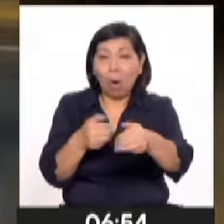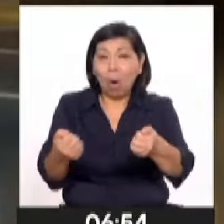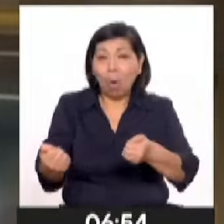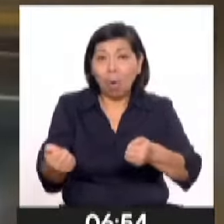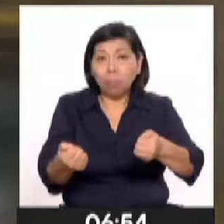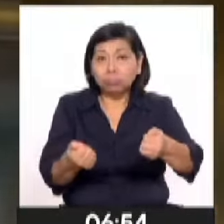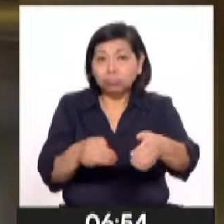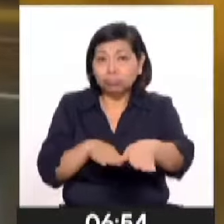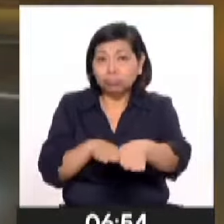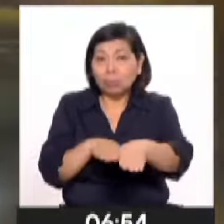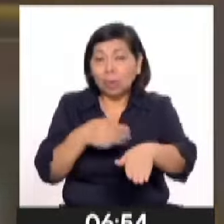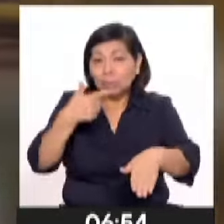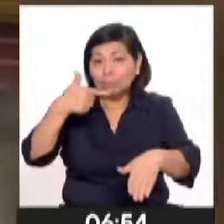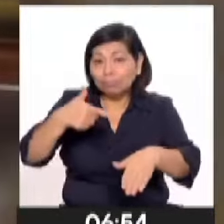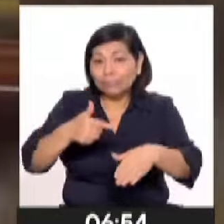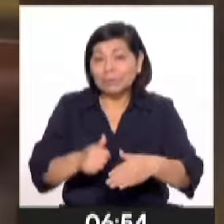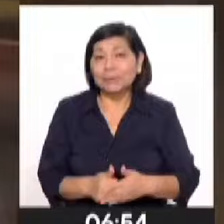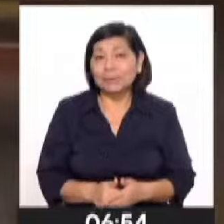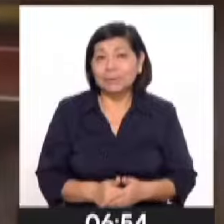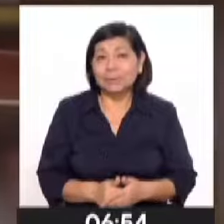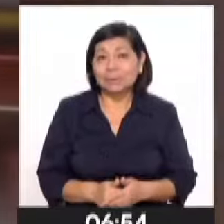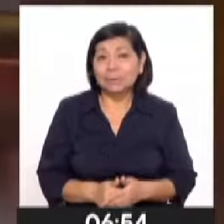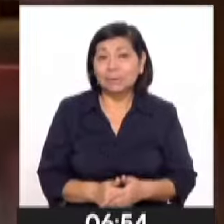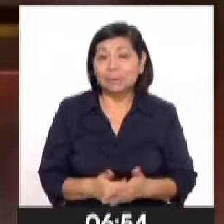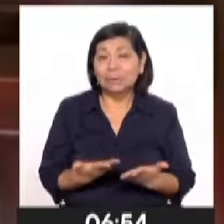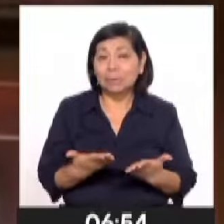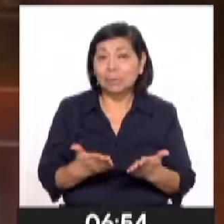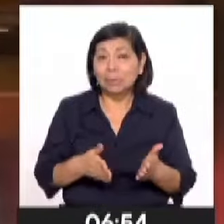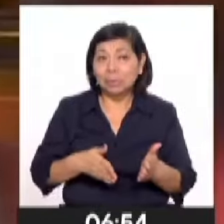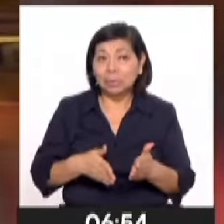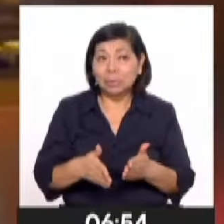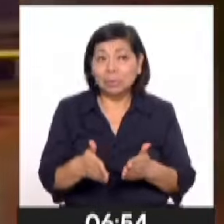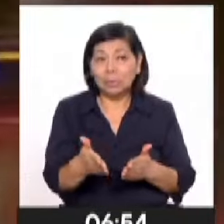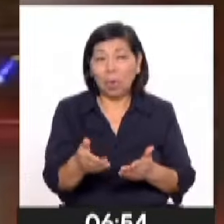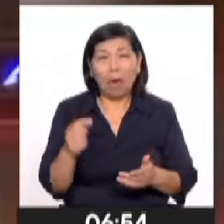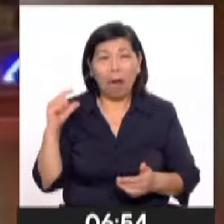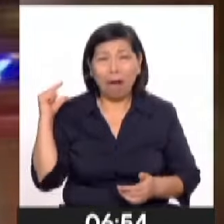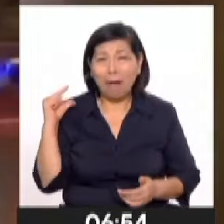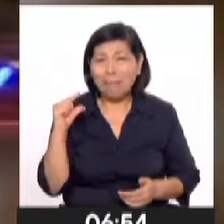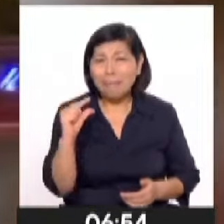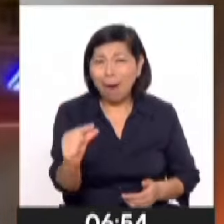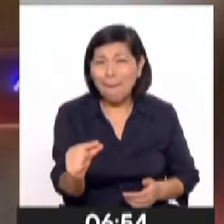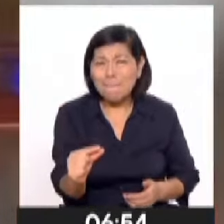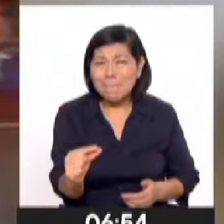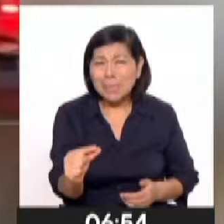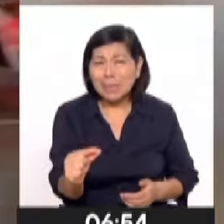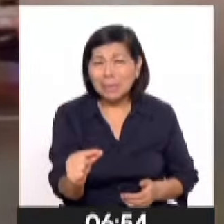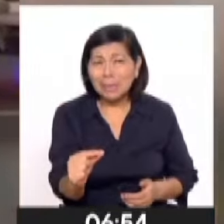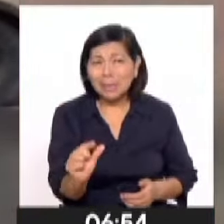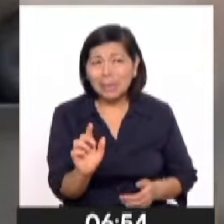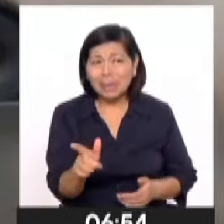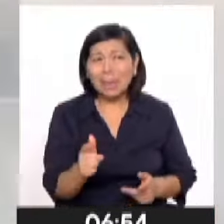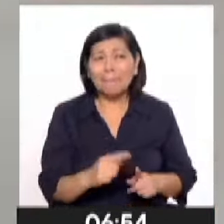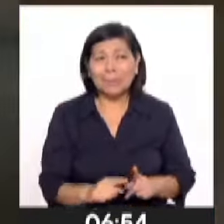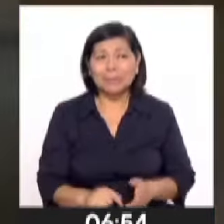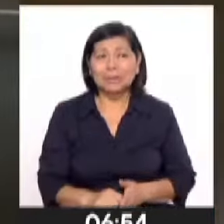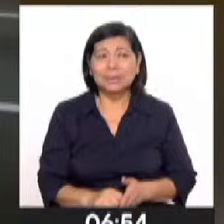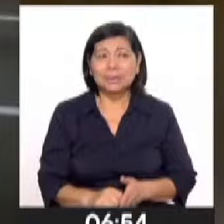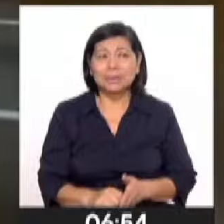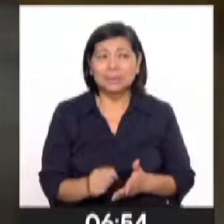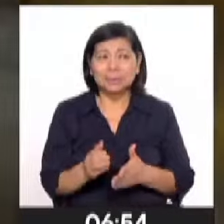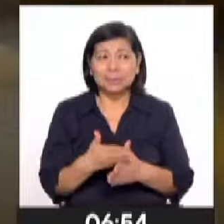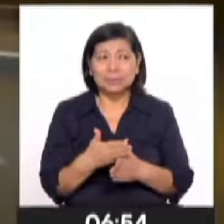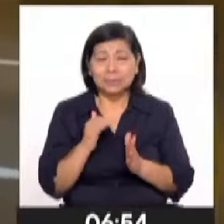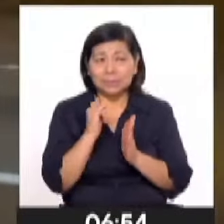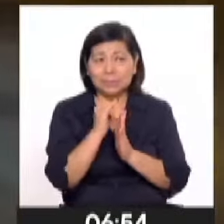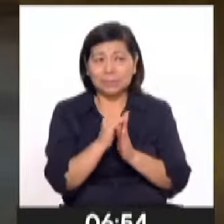camión cisterna de combustible que se encontraba trasladándose a gran velocidad por una pista de Lima. El usuario que compartió